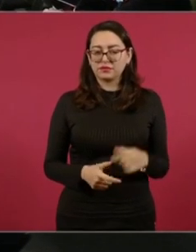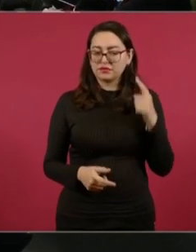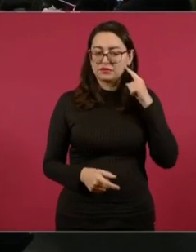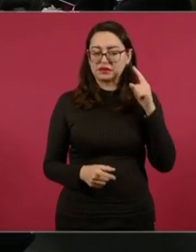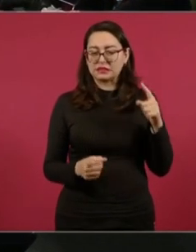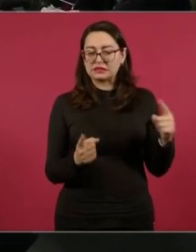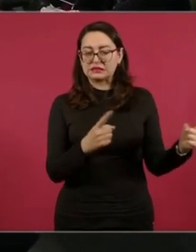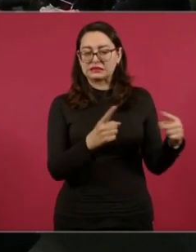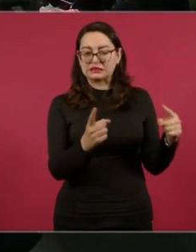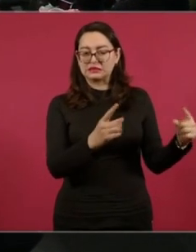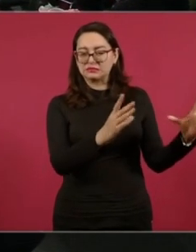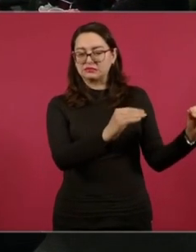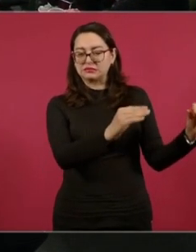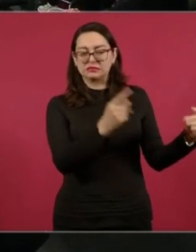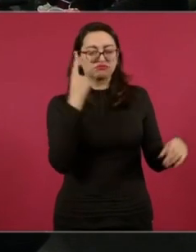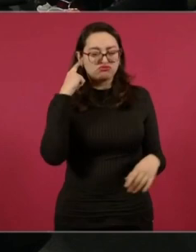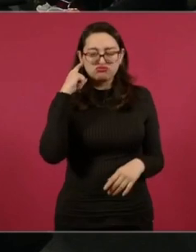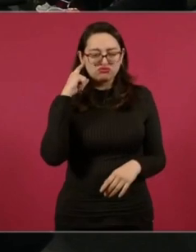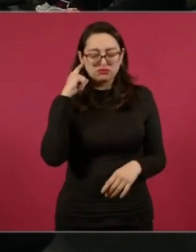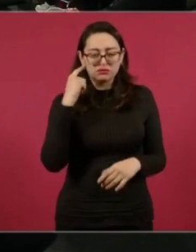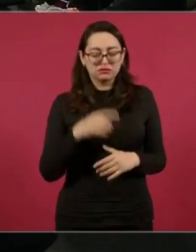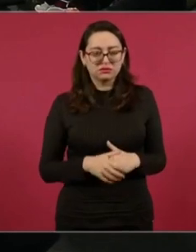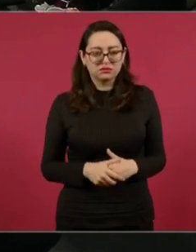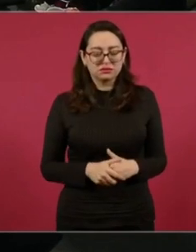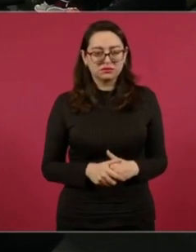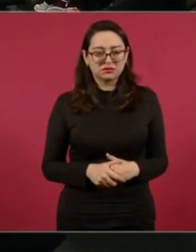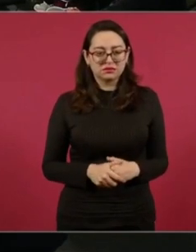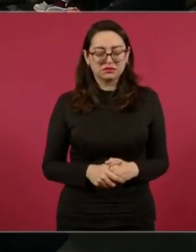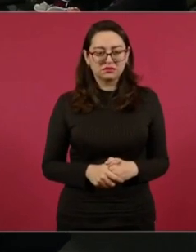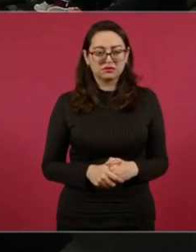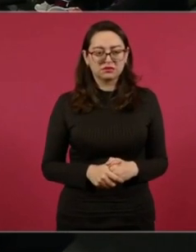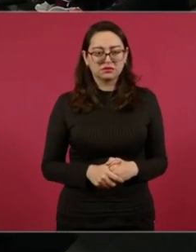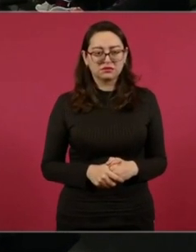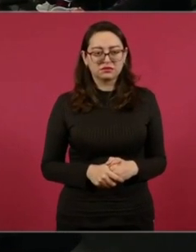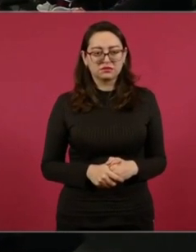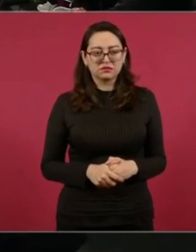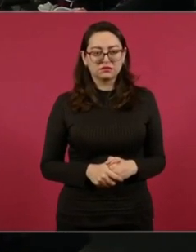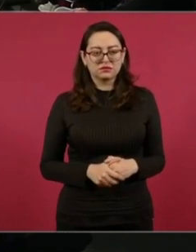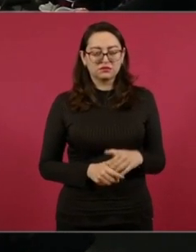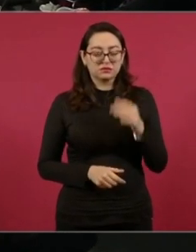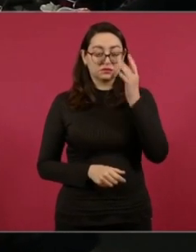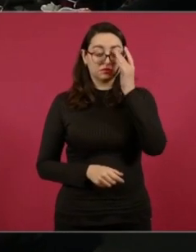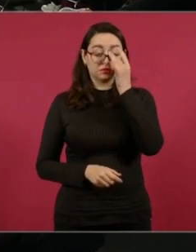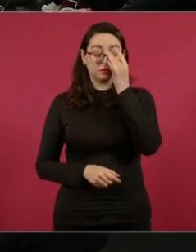todos lados, sí, por ejemplo. El que vi fue el de